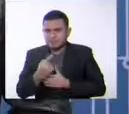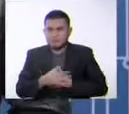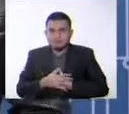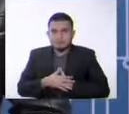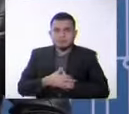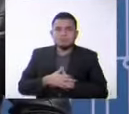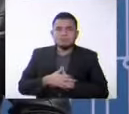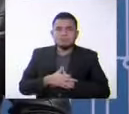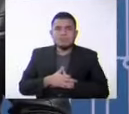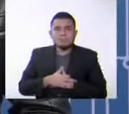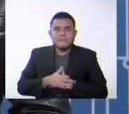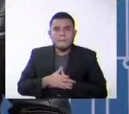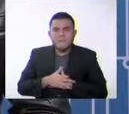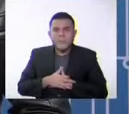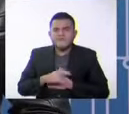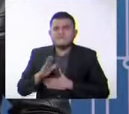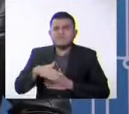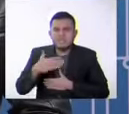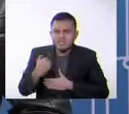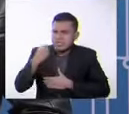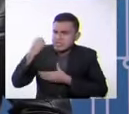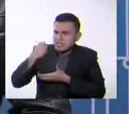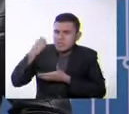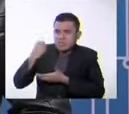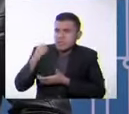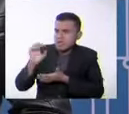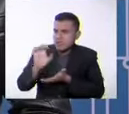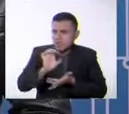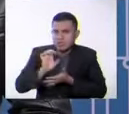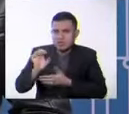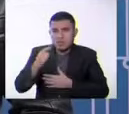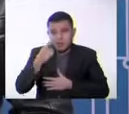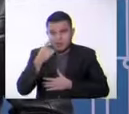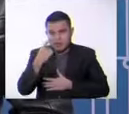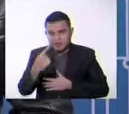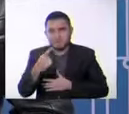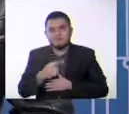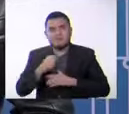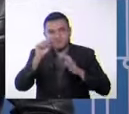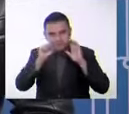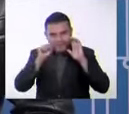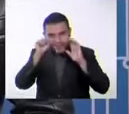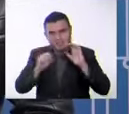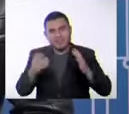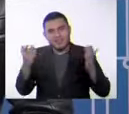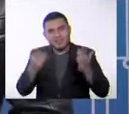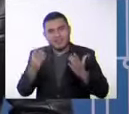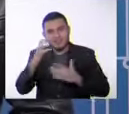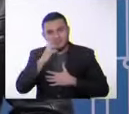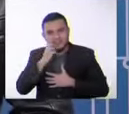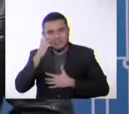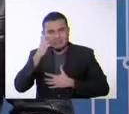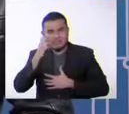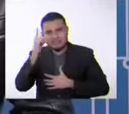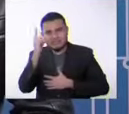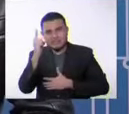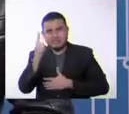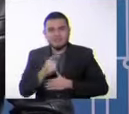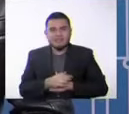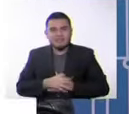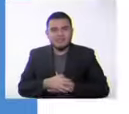pero ¿qué son los movimientos ecologistas? Vamos a verlo en la siguiente cápsula que nos explica toda esta información.